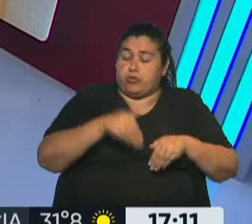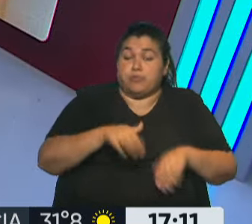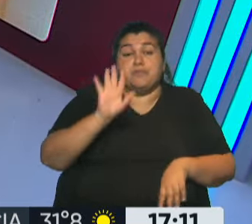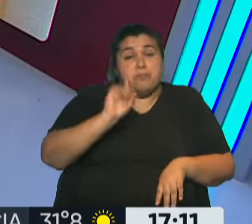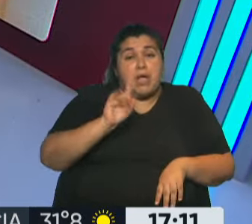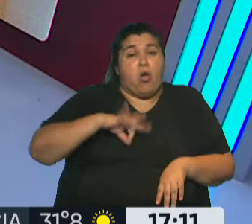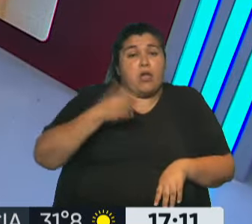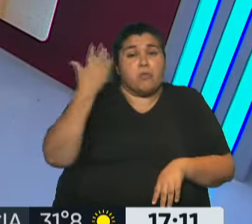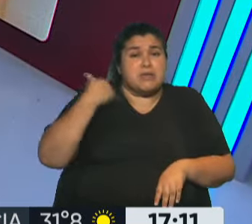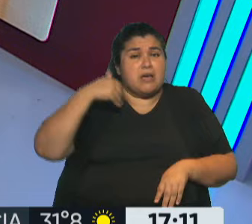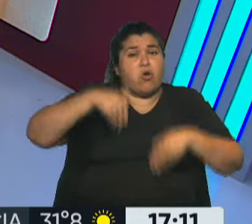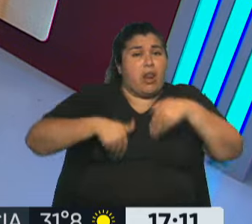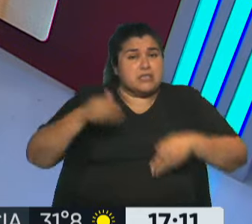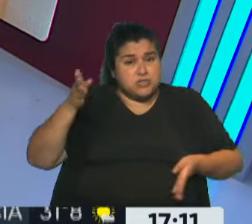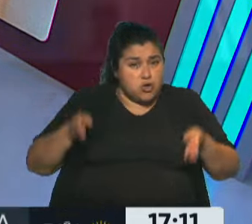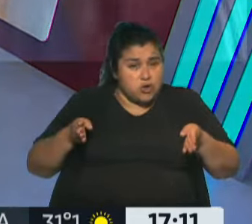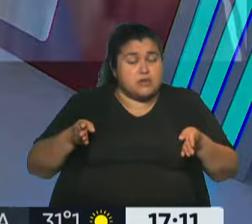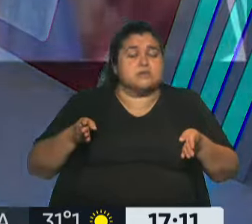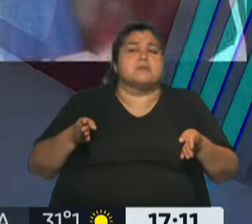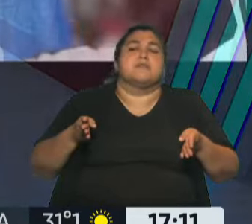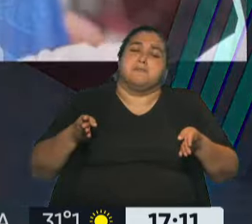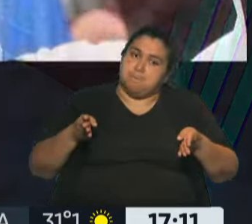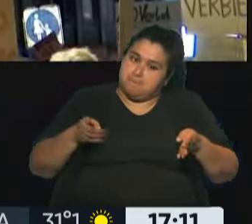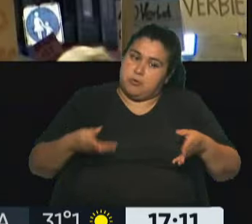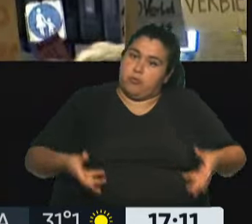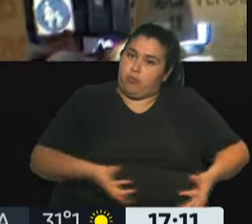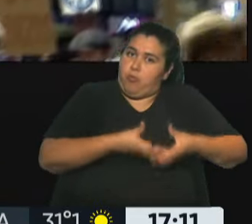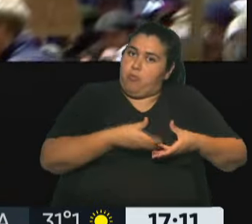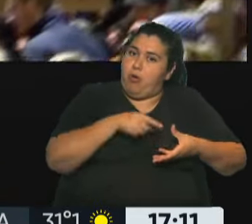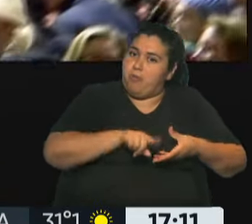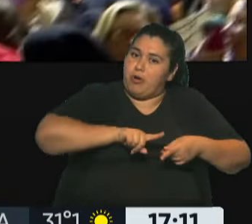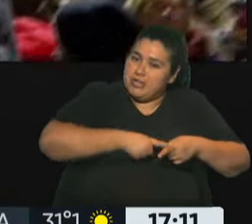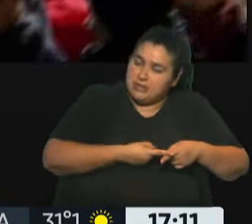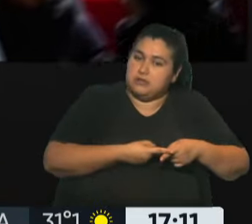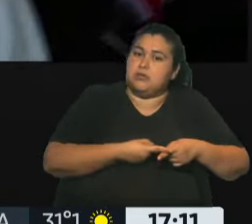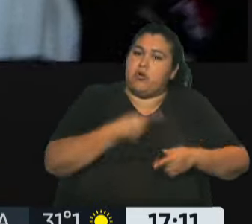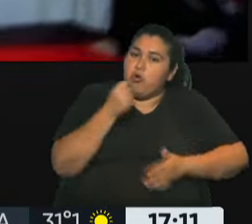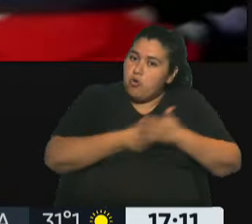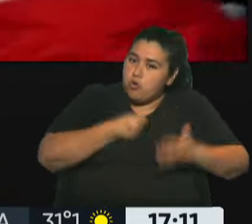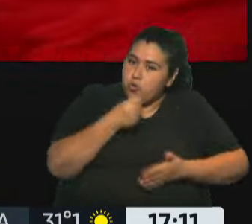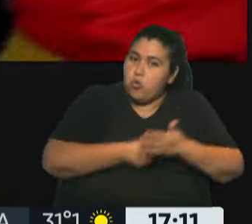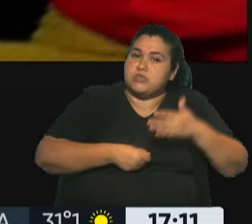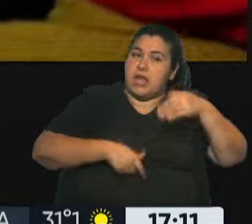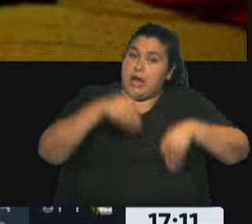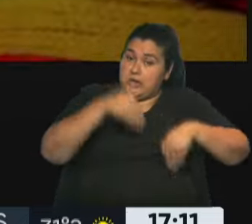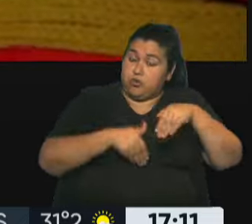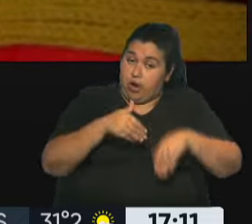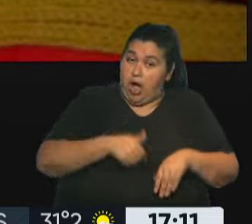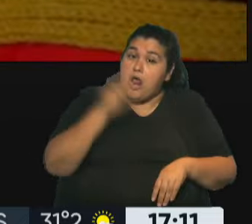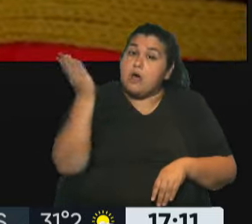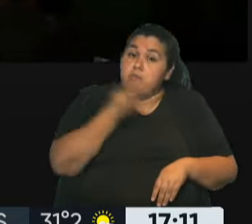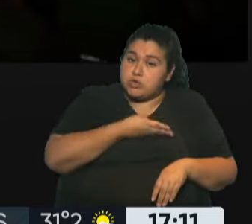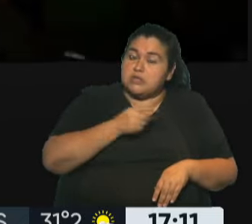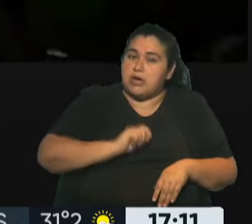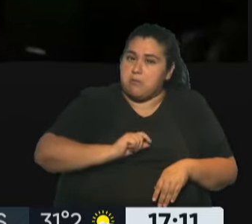año pasado ya hemos comenzado a ver que su capacidad política y su inserción, no solo militante, sino también electoral, se extendió hacia